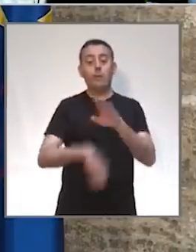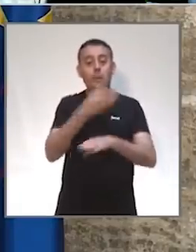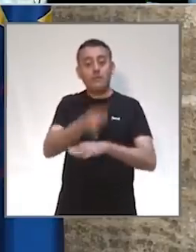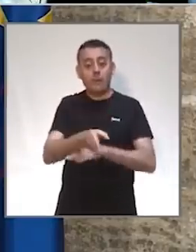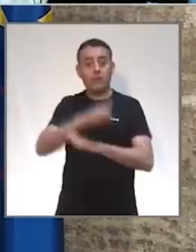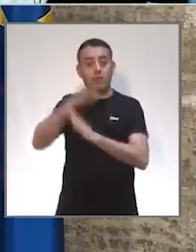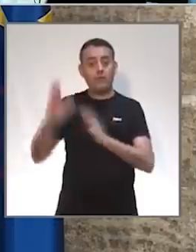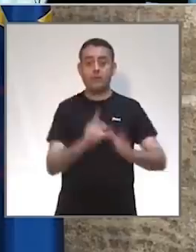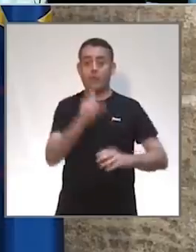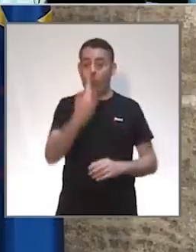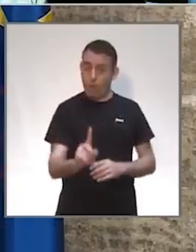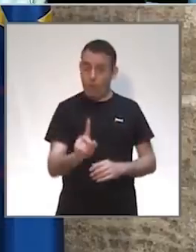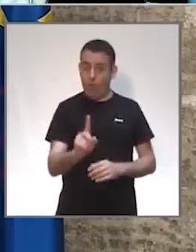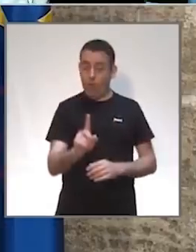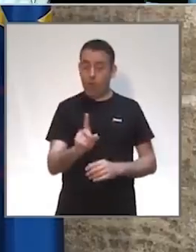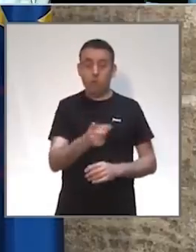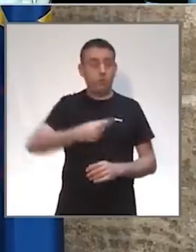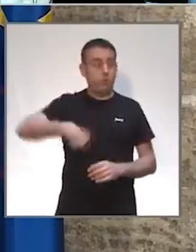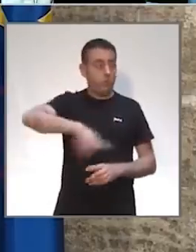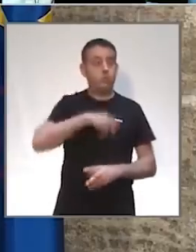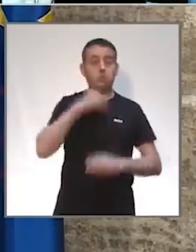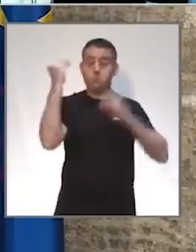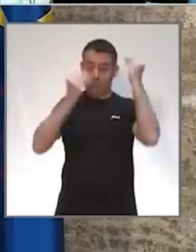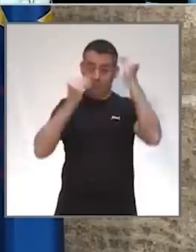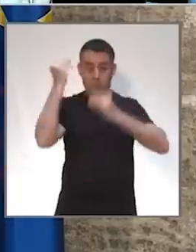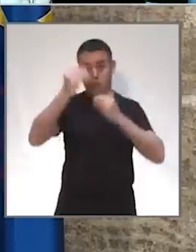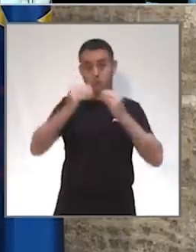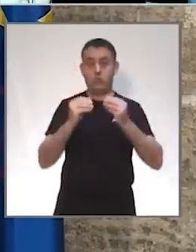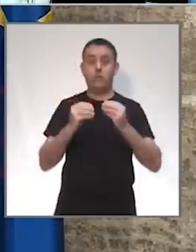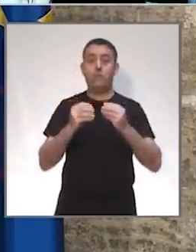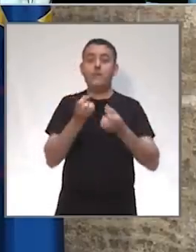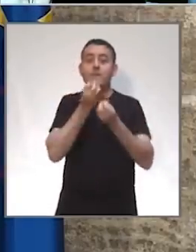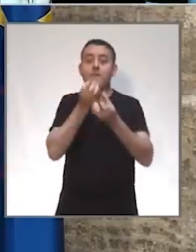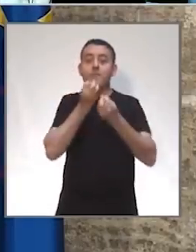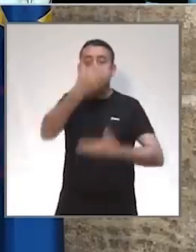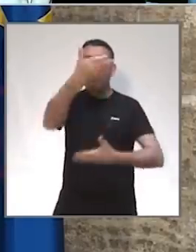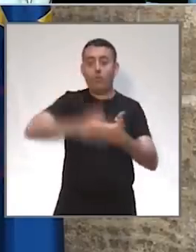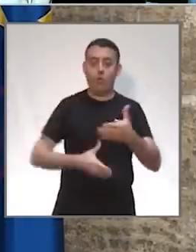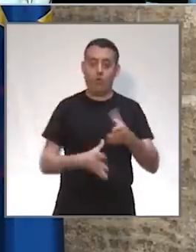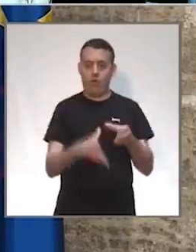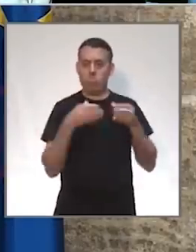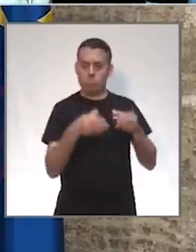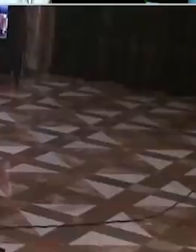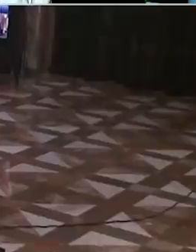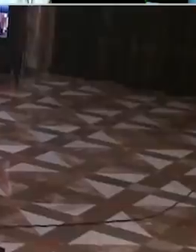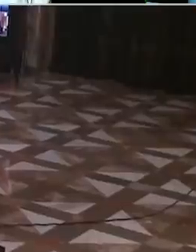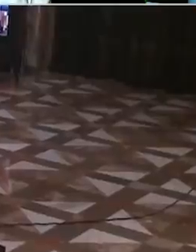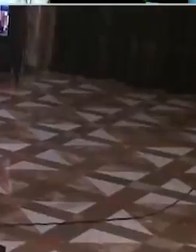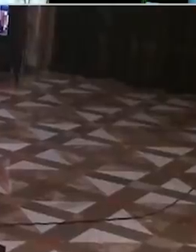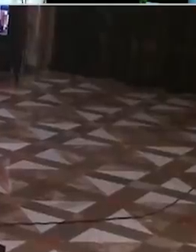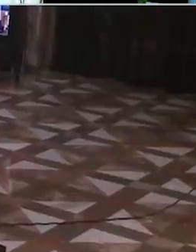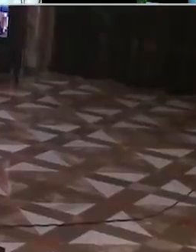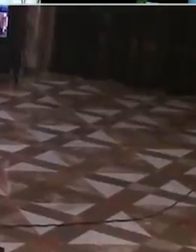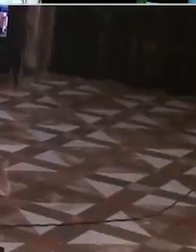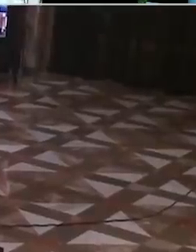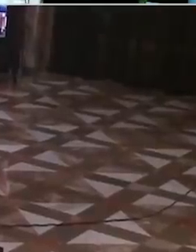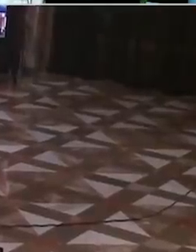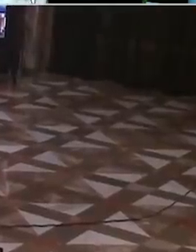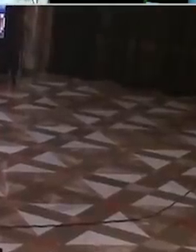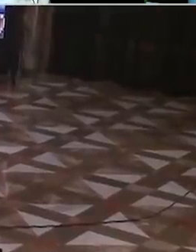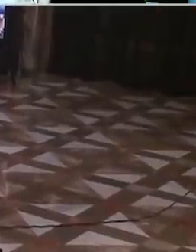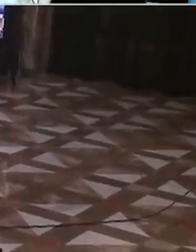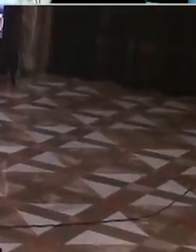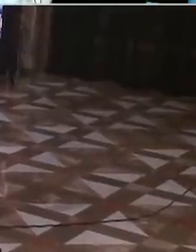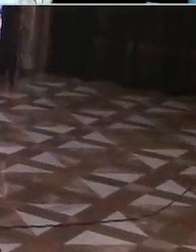ahora lo que toca es, en primer lugar, reconstruir ese tejido empresarial, pero